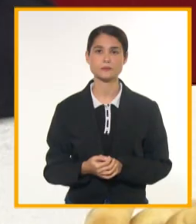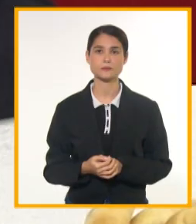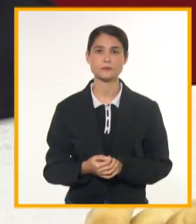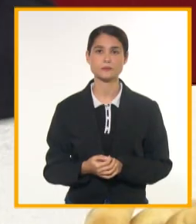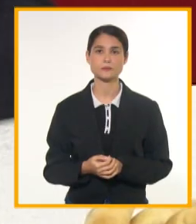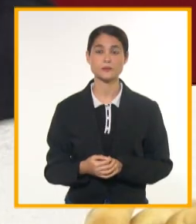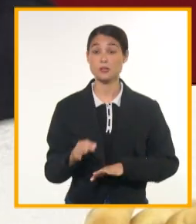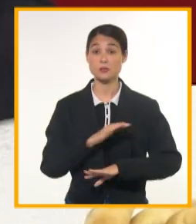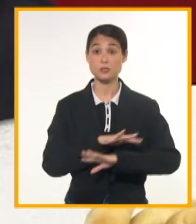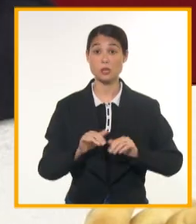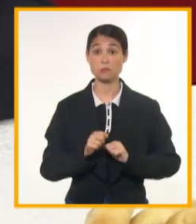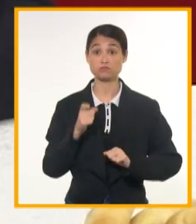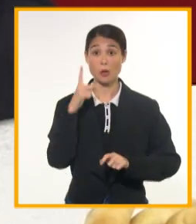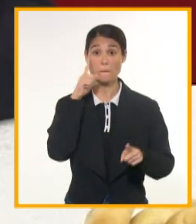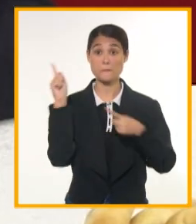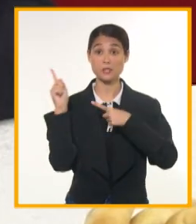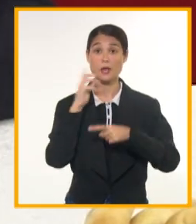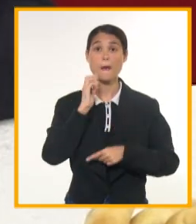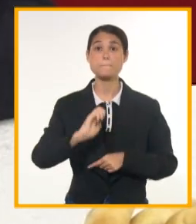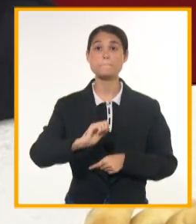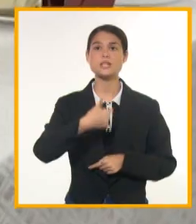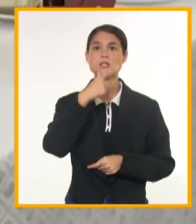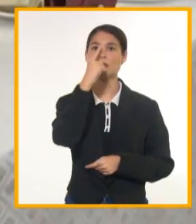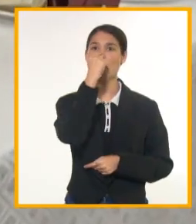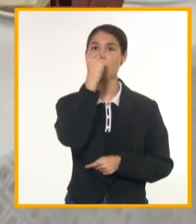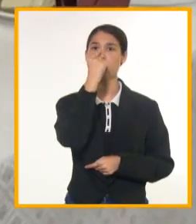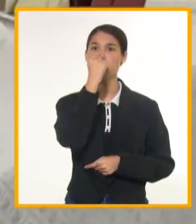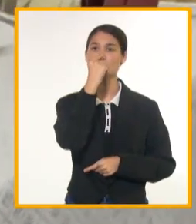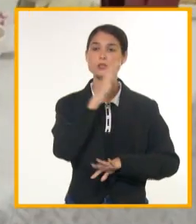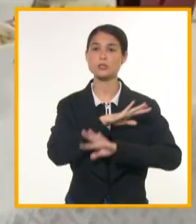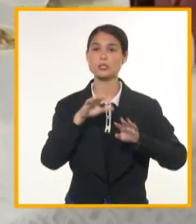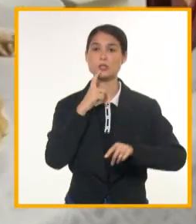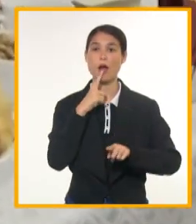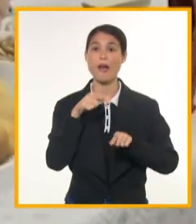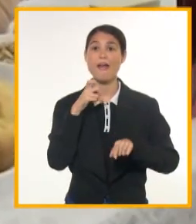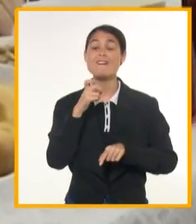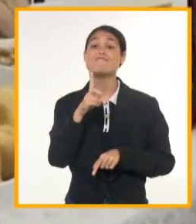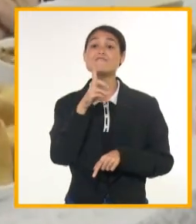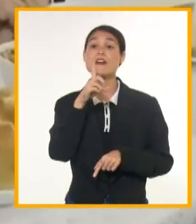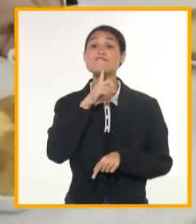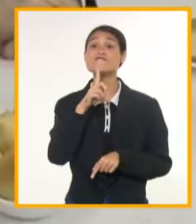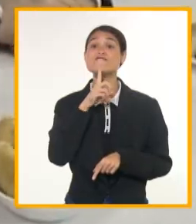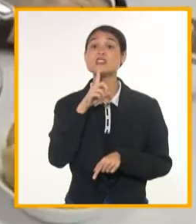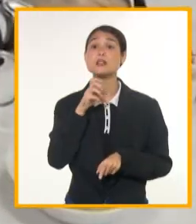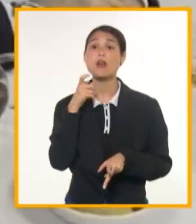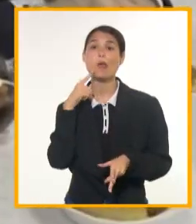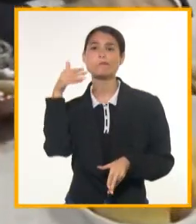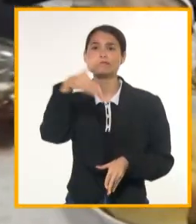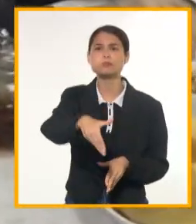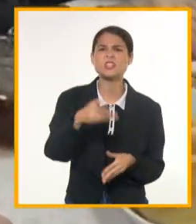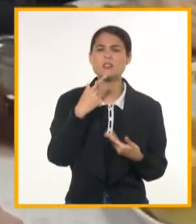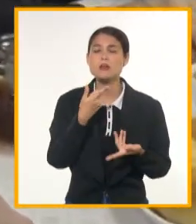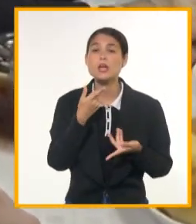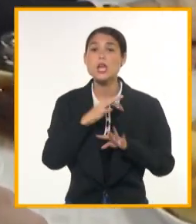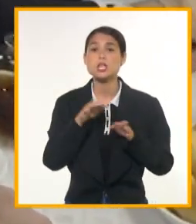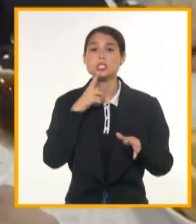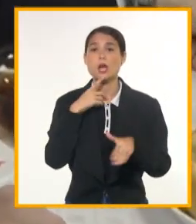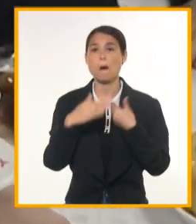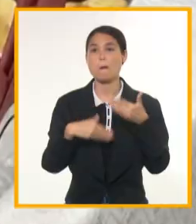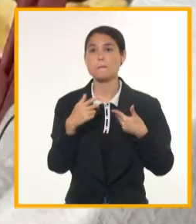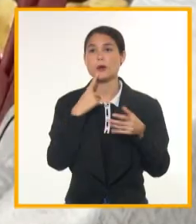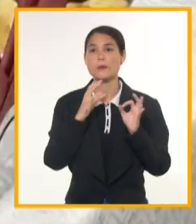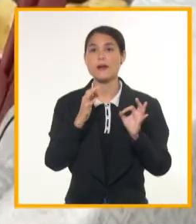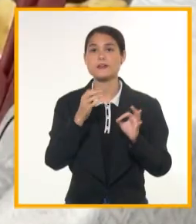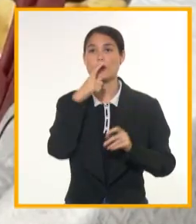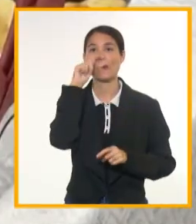El presidente ruso Vladimir Putin planteó el viernes la idea de establecer una administración de transición en Ucrania bajo la égida